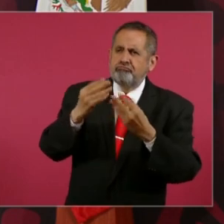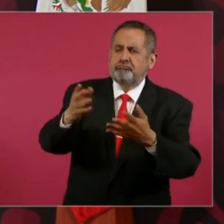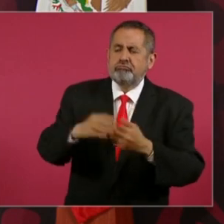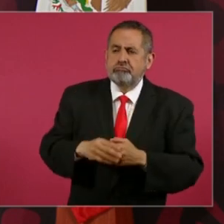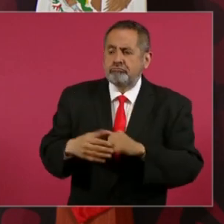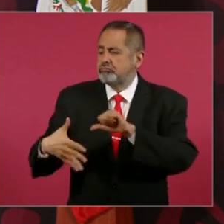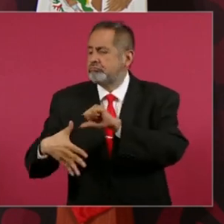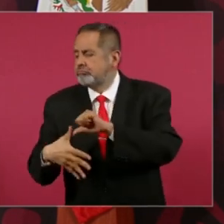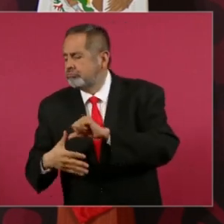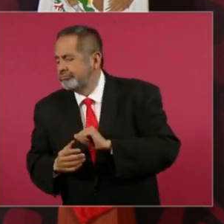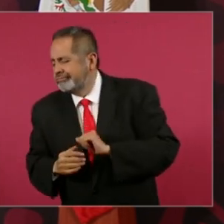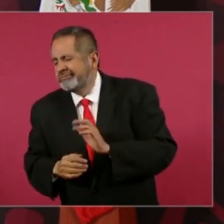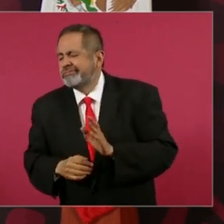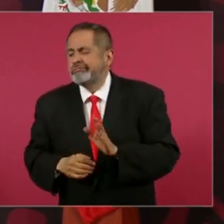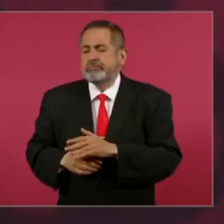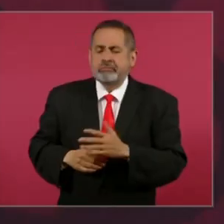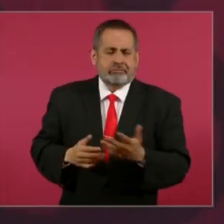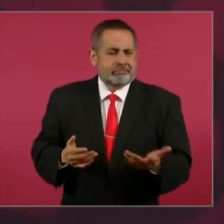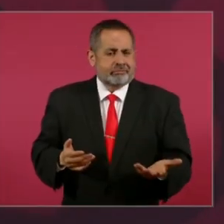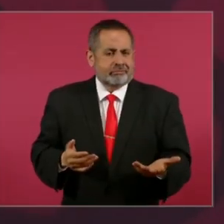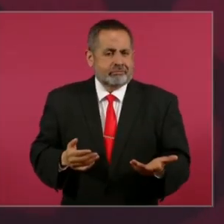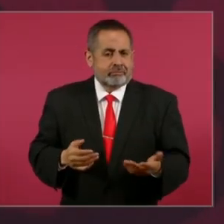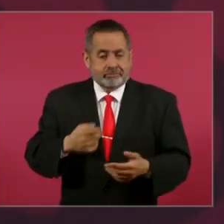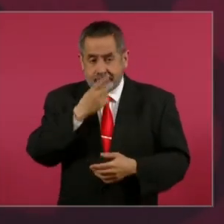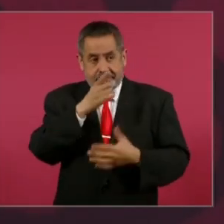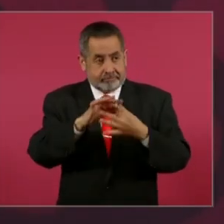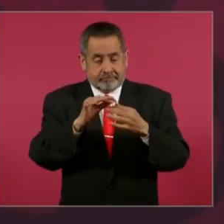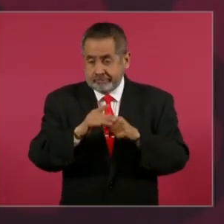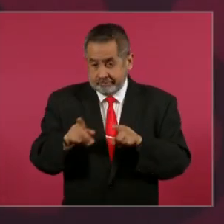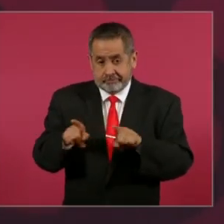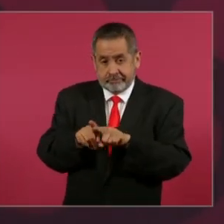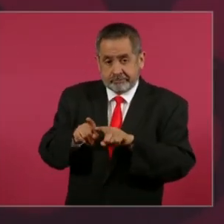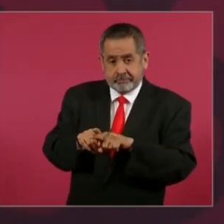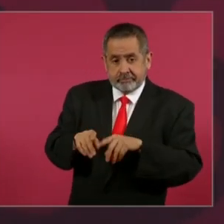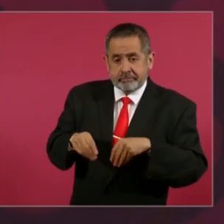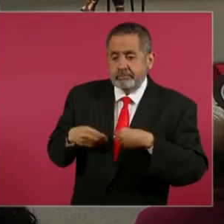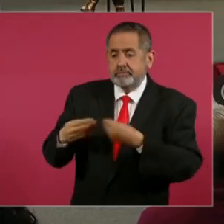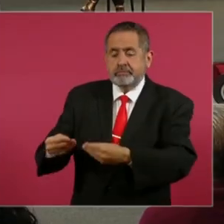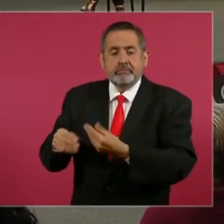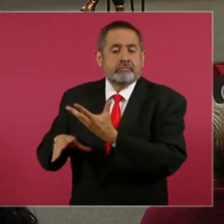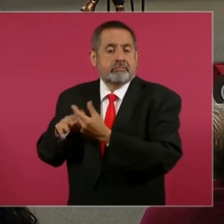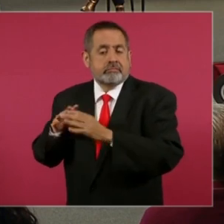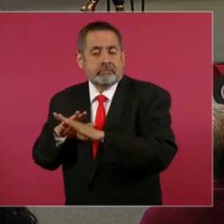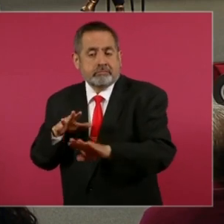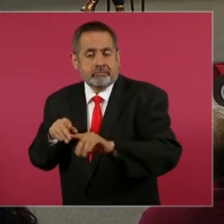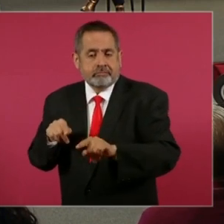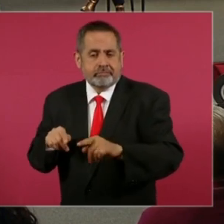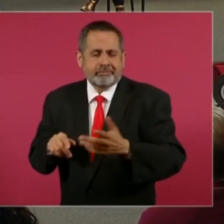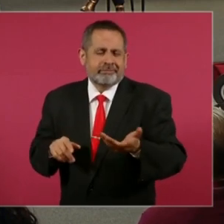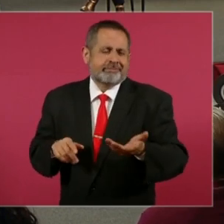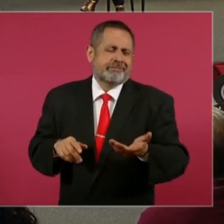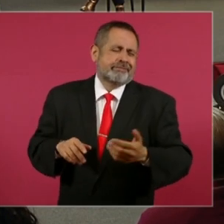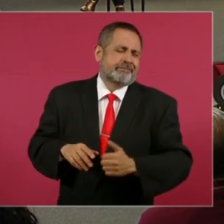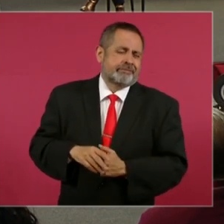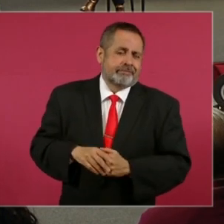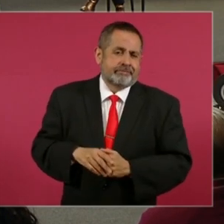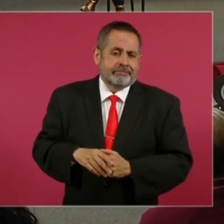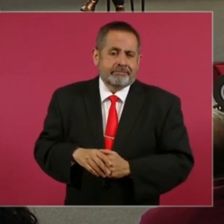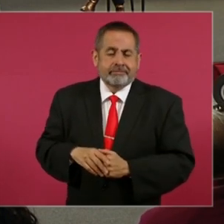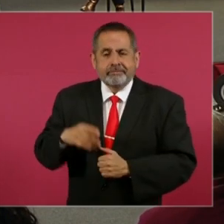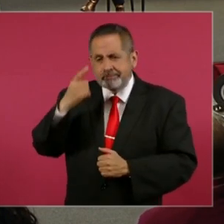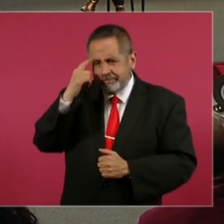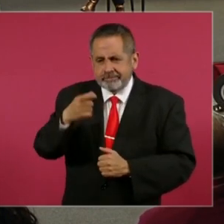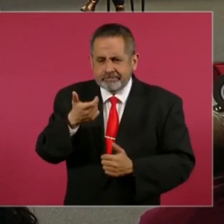sí, dicen, también para los migrantes, pero para